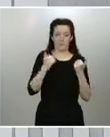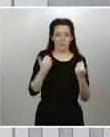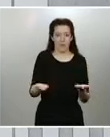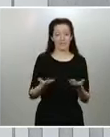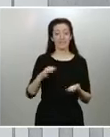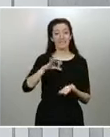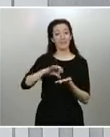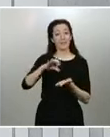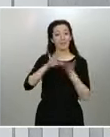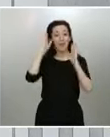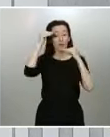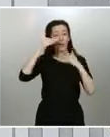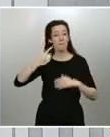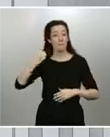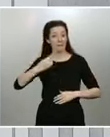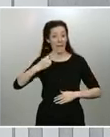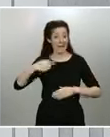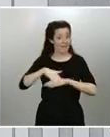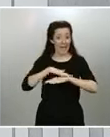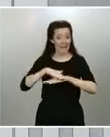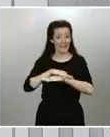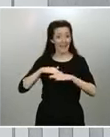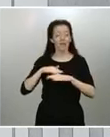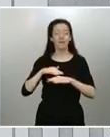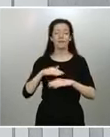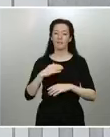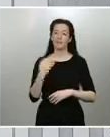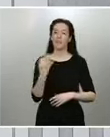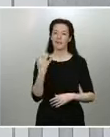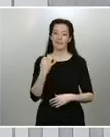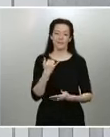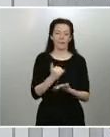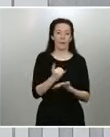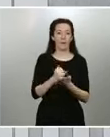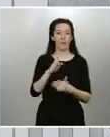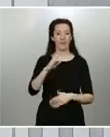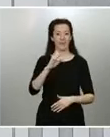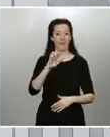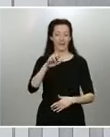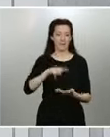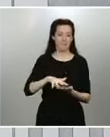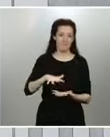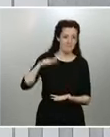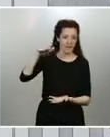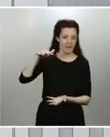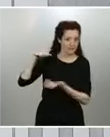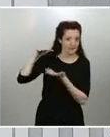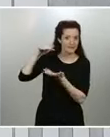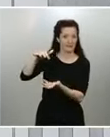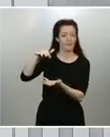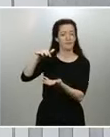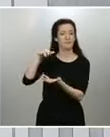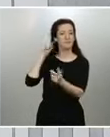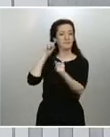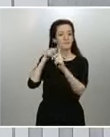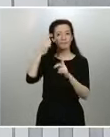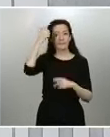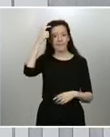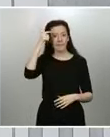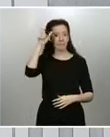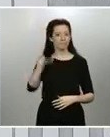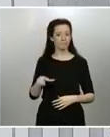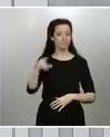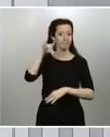de testeo a través de pruebas de pcr para poder identificar y realizar una vigilancia